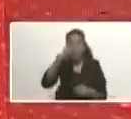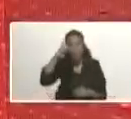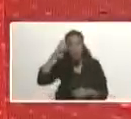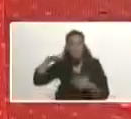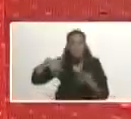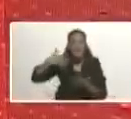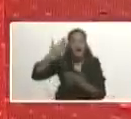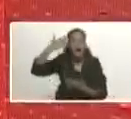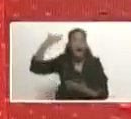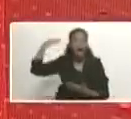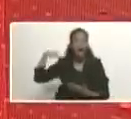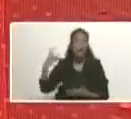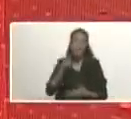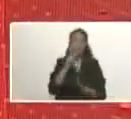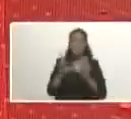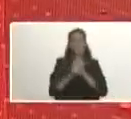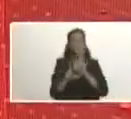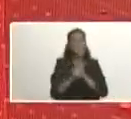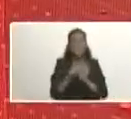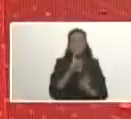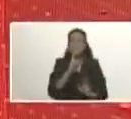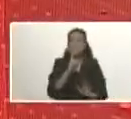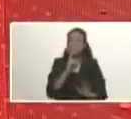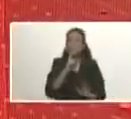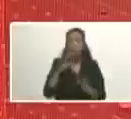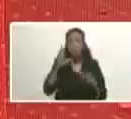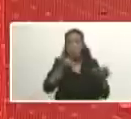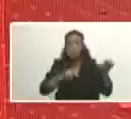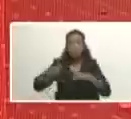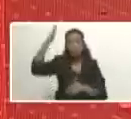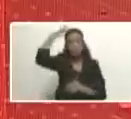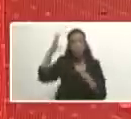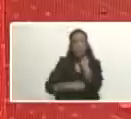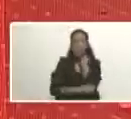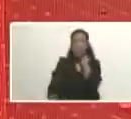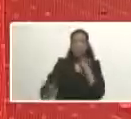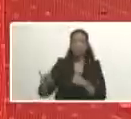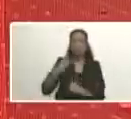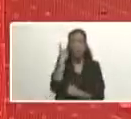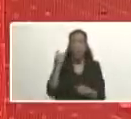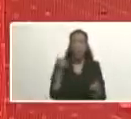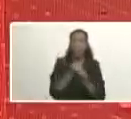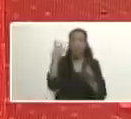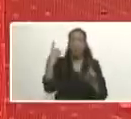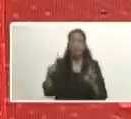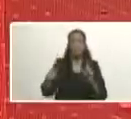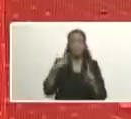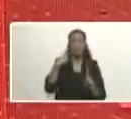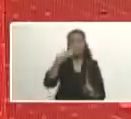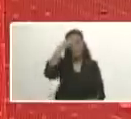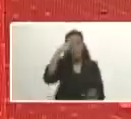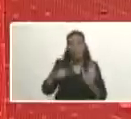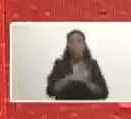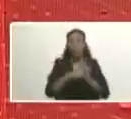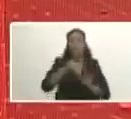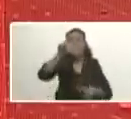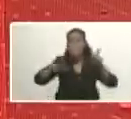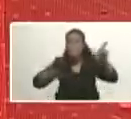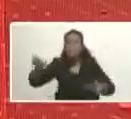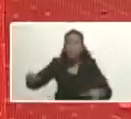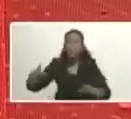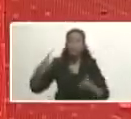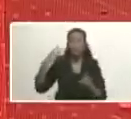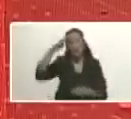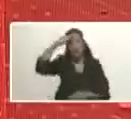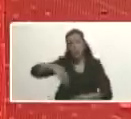difíciles, en medio de leyes habilitantes, conspiraciones, traiciones, golpes y contragolpes, cívicos militares, hasta